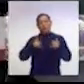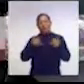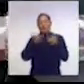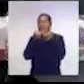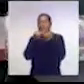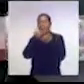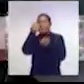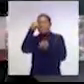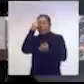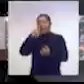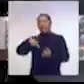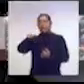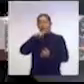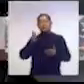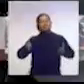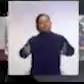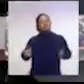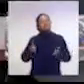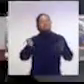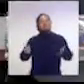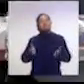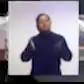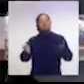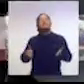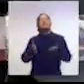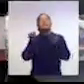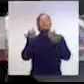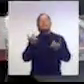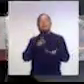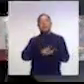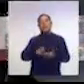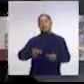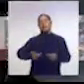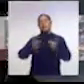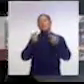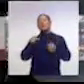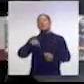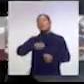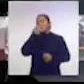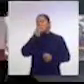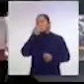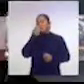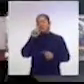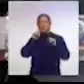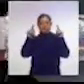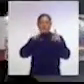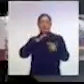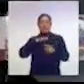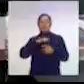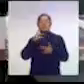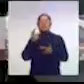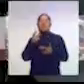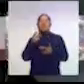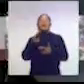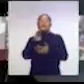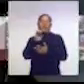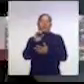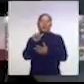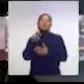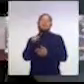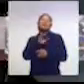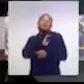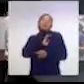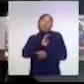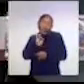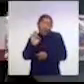productividad, la formación de recursos humanos, el Colegio de Tlaxcala también tiene el sistema de becas. En este caso, la beca puede ser hasta